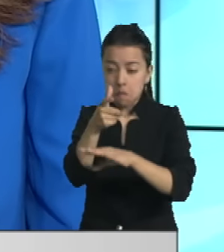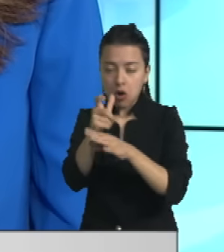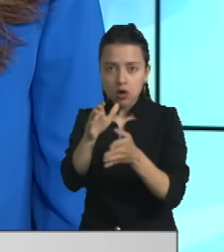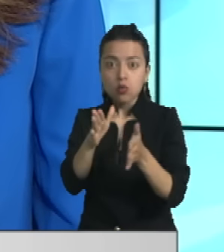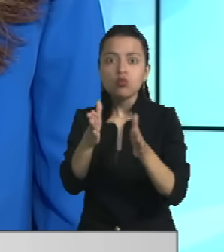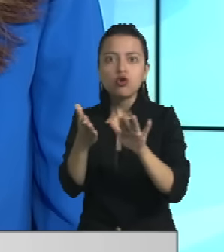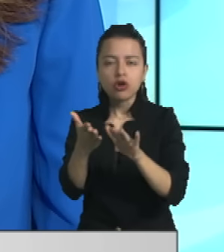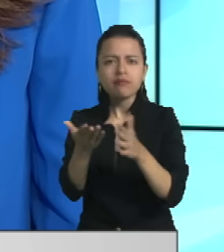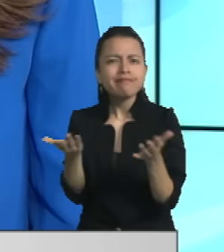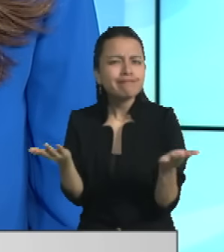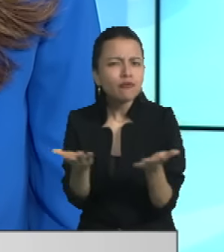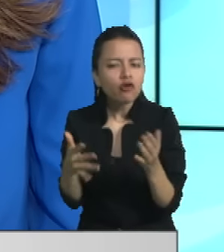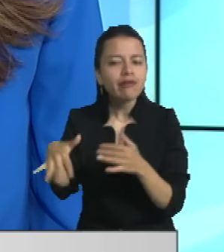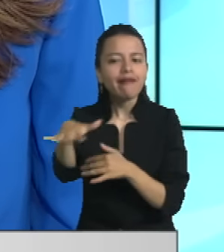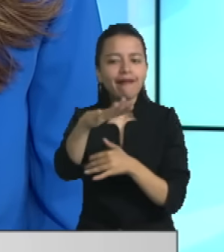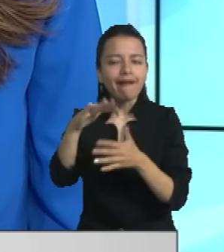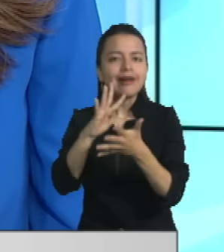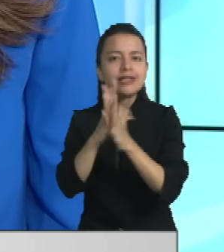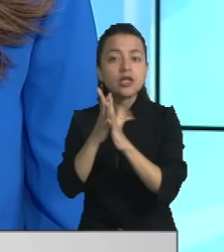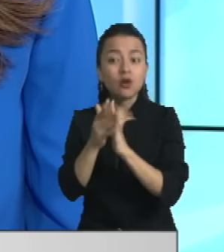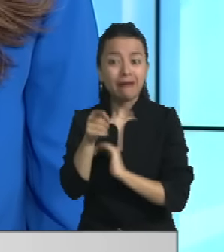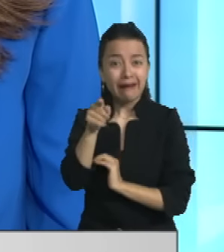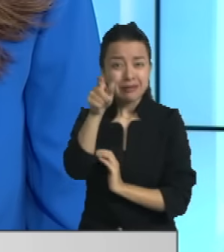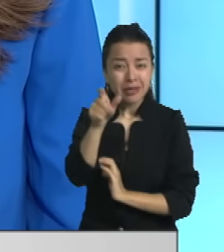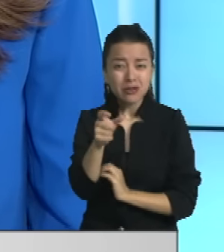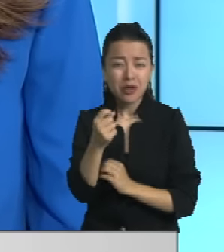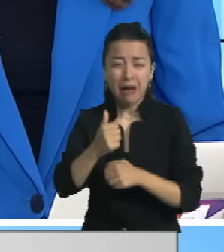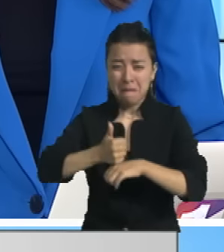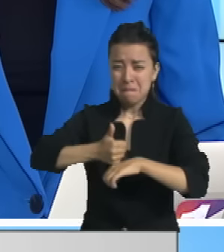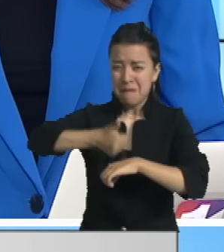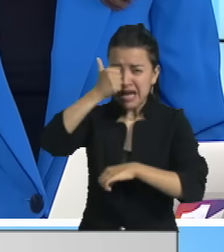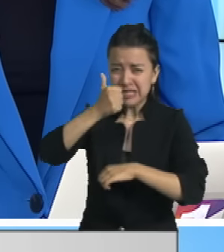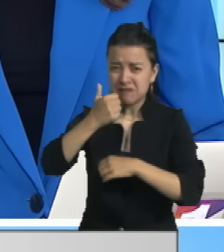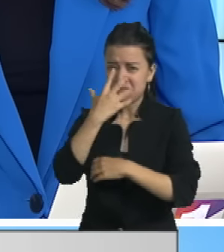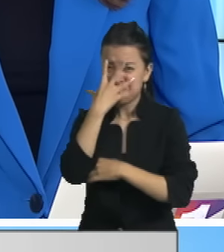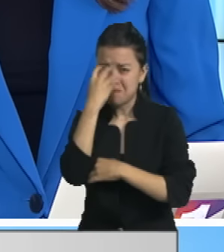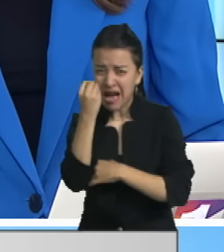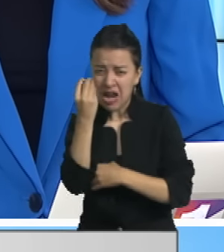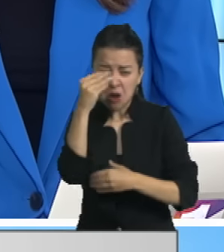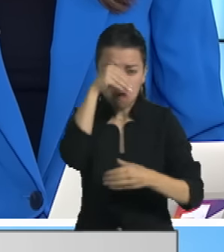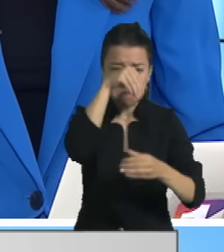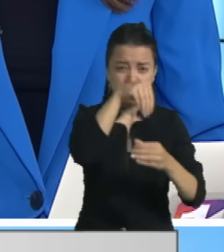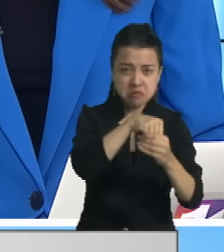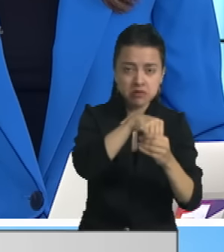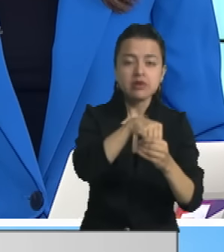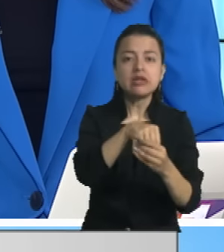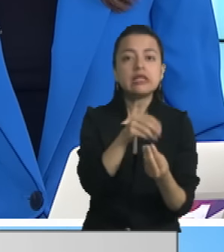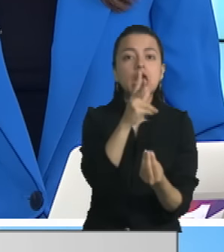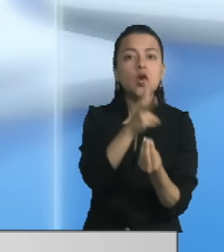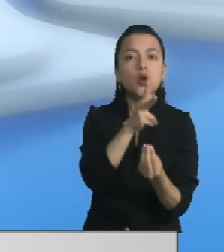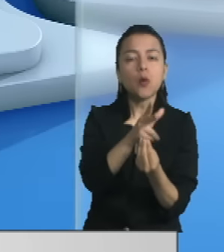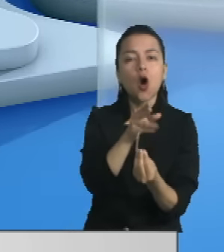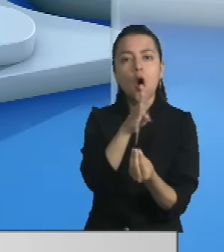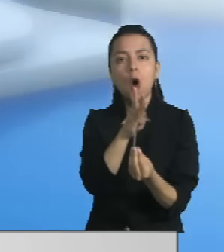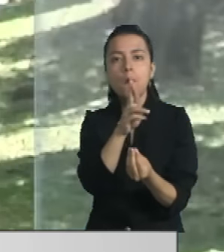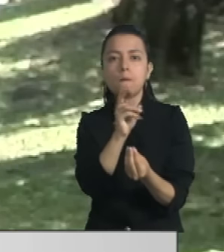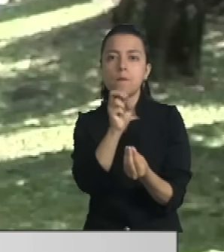investigación Era uno de los mayor denominado br her Muñoz tiene los detalles her Muy buenas